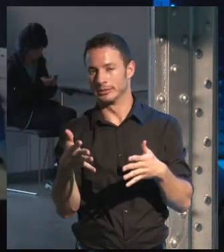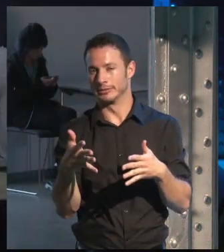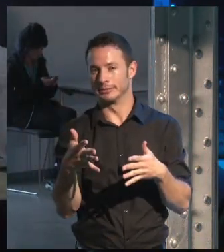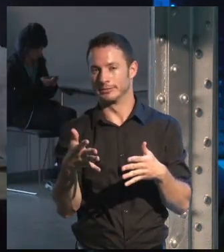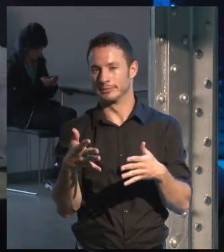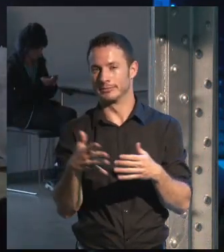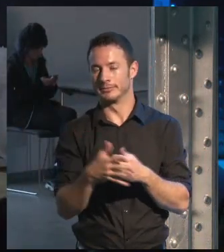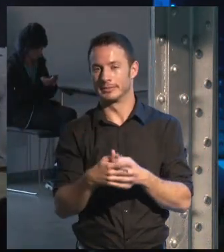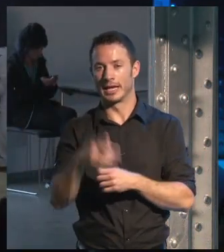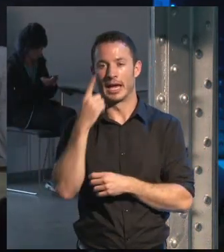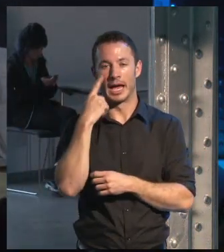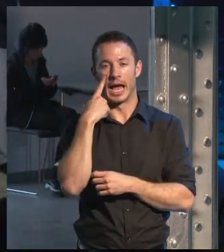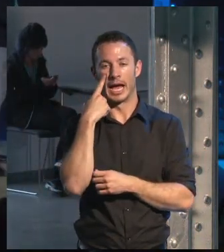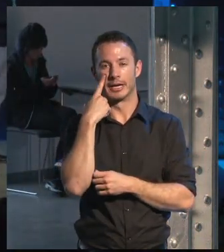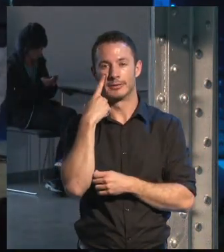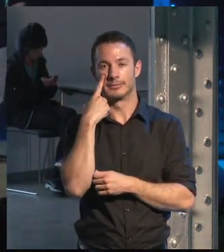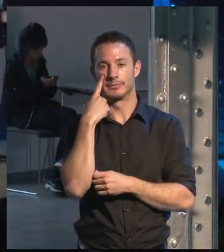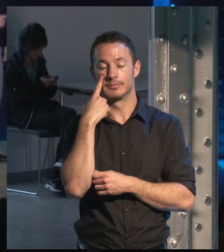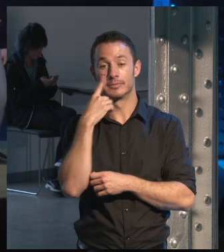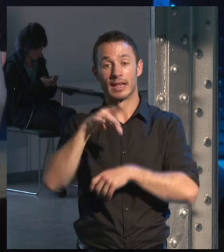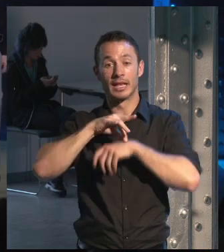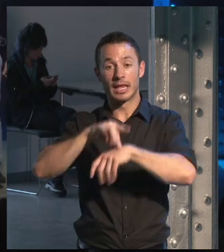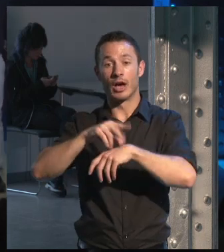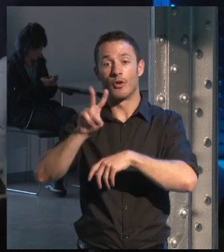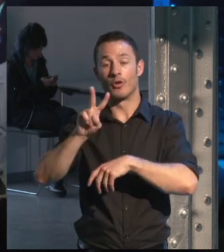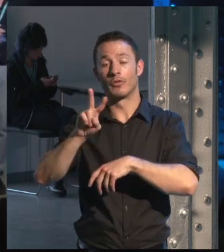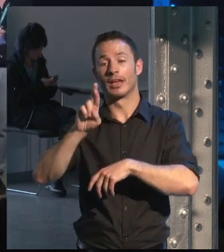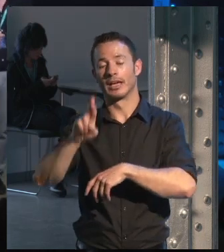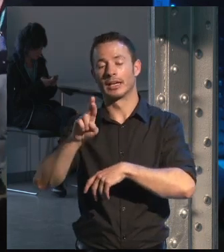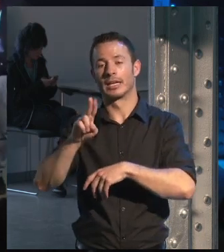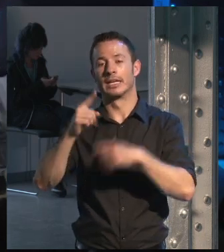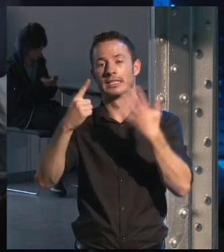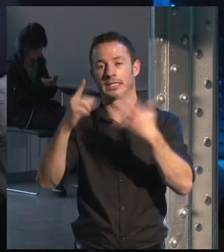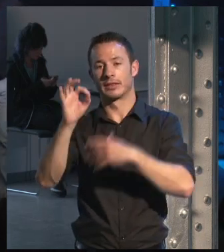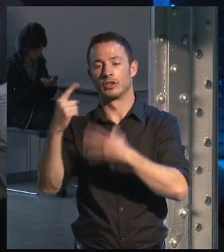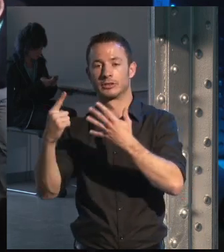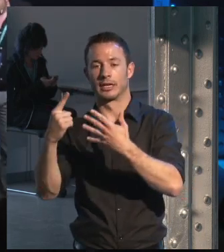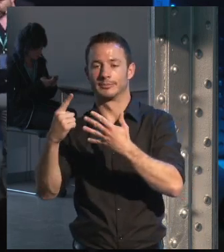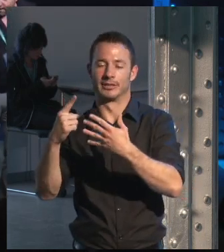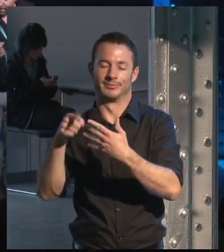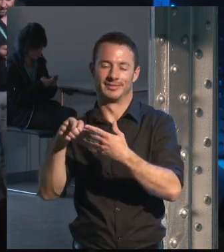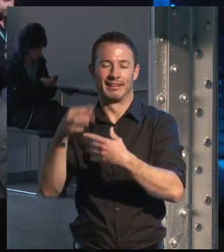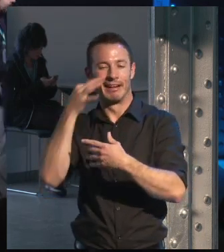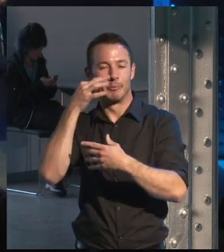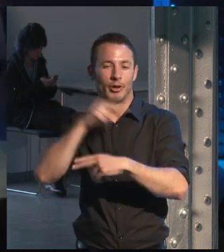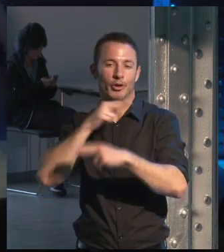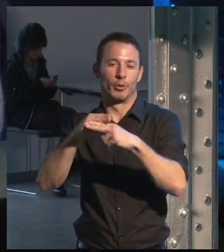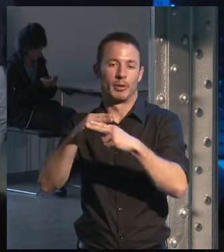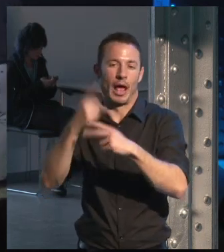A ver, aquí Gear VR606 tendría un nombre que pondría Albertito o algo así,